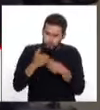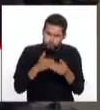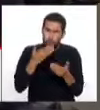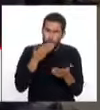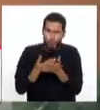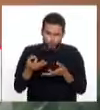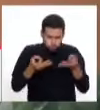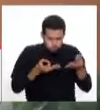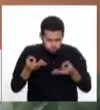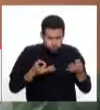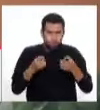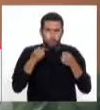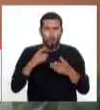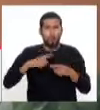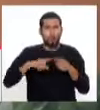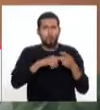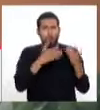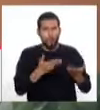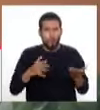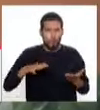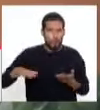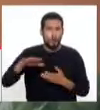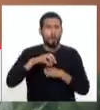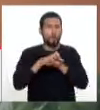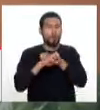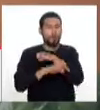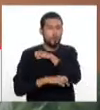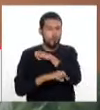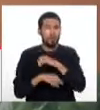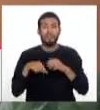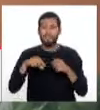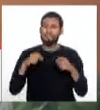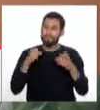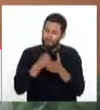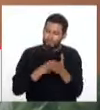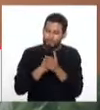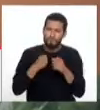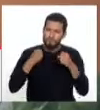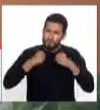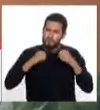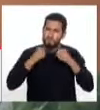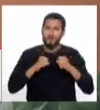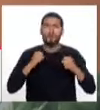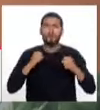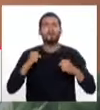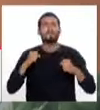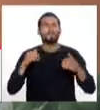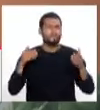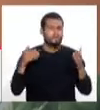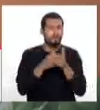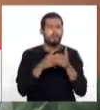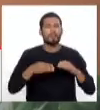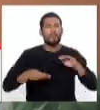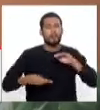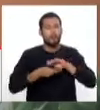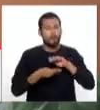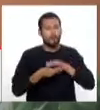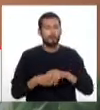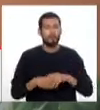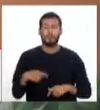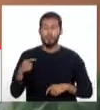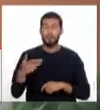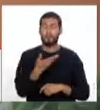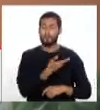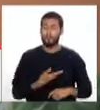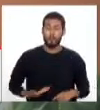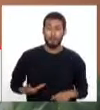los recursos públicos en esa lucha constante de la lucha frontal contra la corrupción. Como dijo el